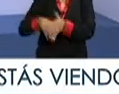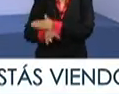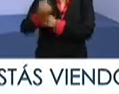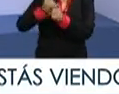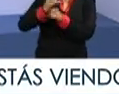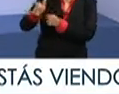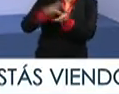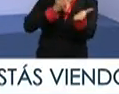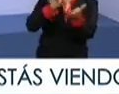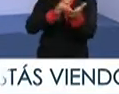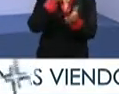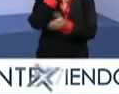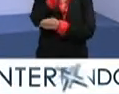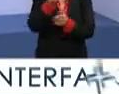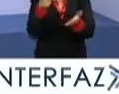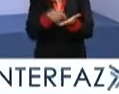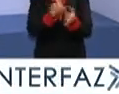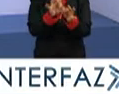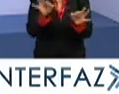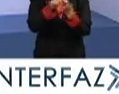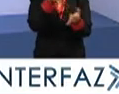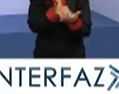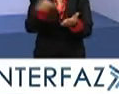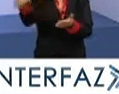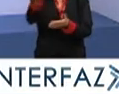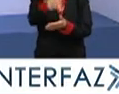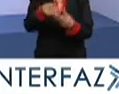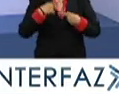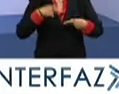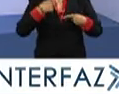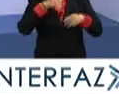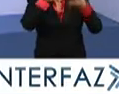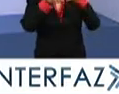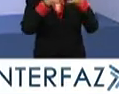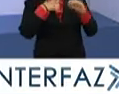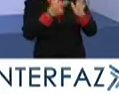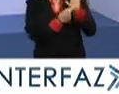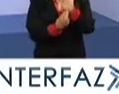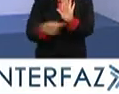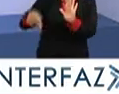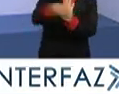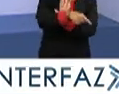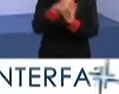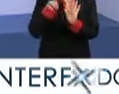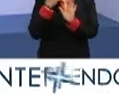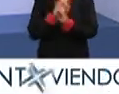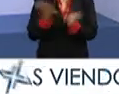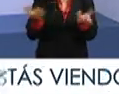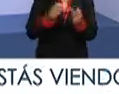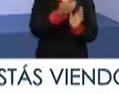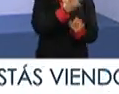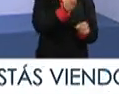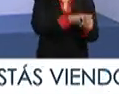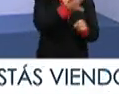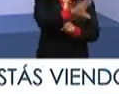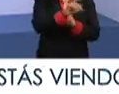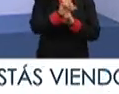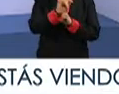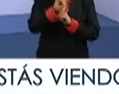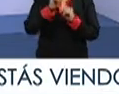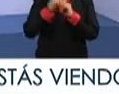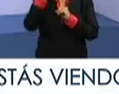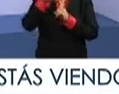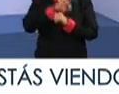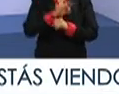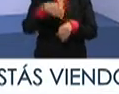la información, destaca la importancia de la accesibilidad a los medios de comunicación, ya sean en formato tradicional o digital, para